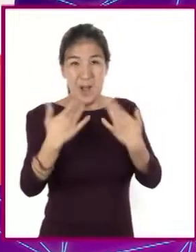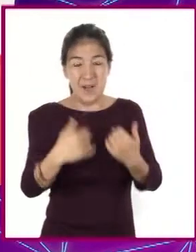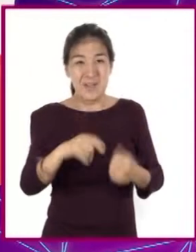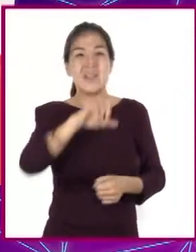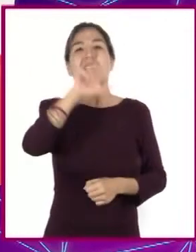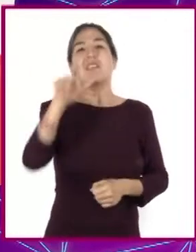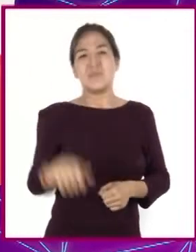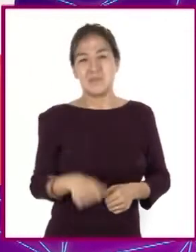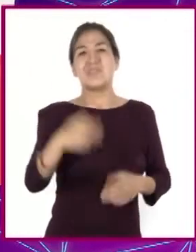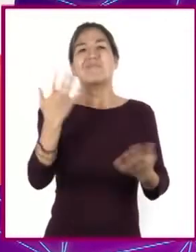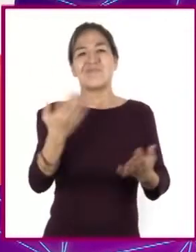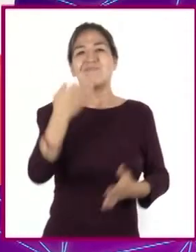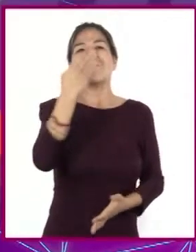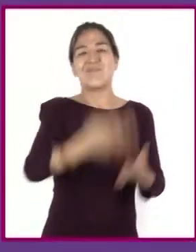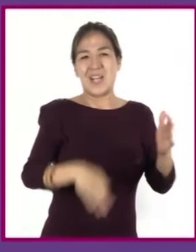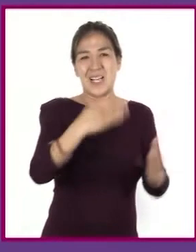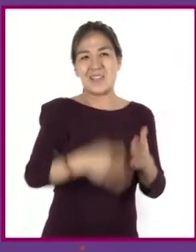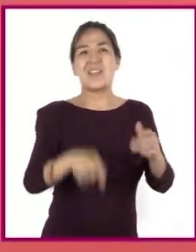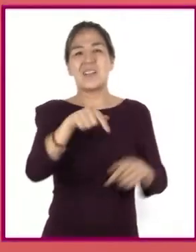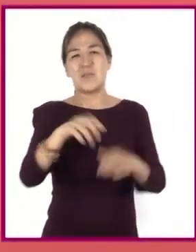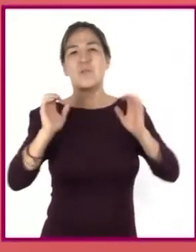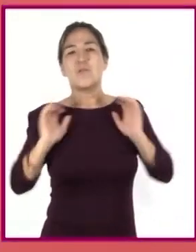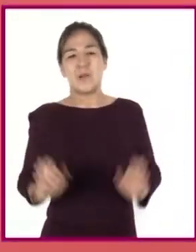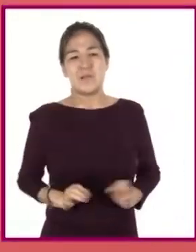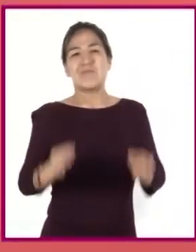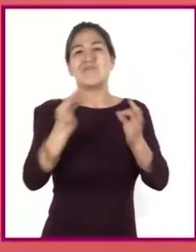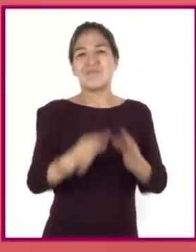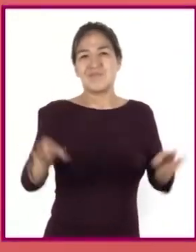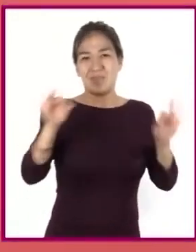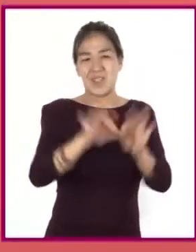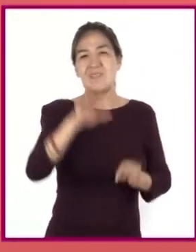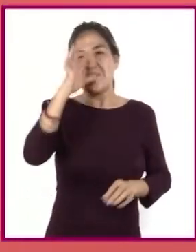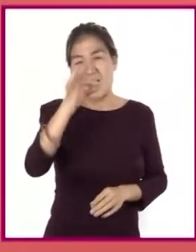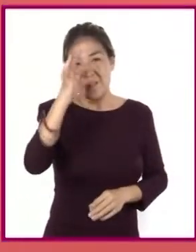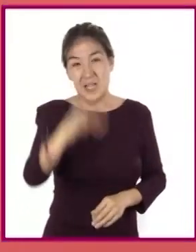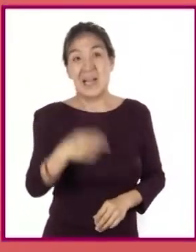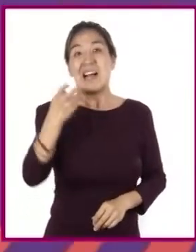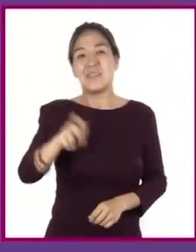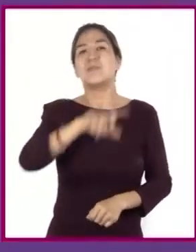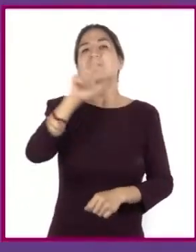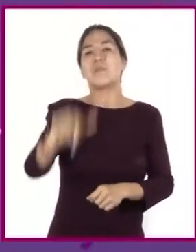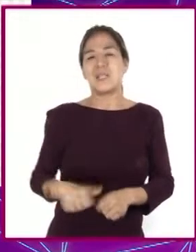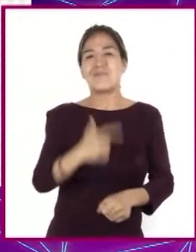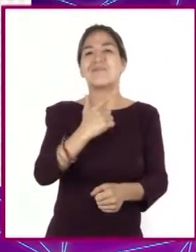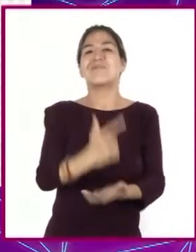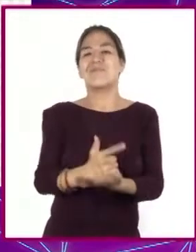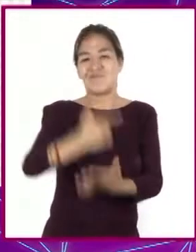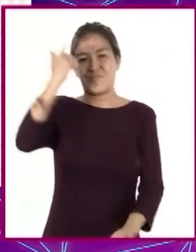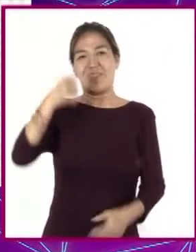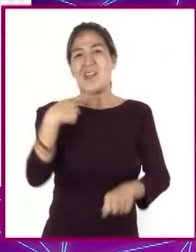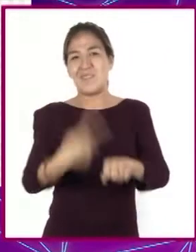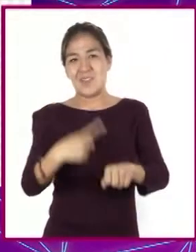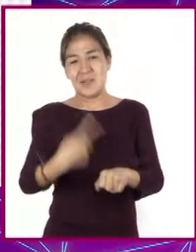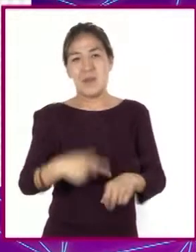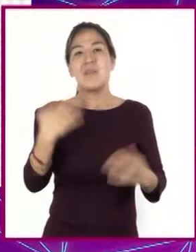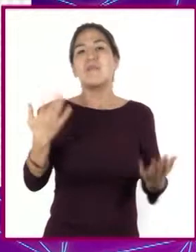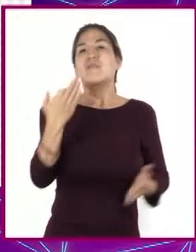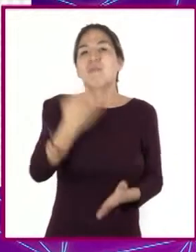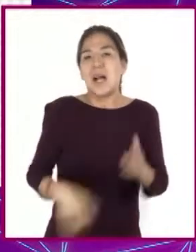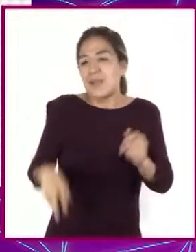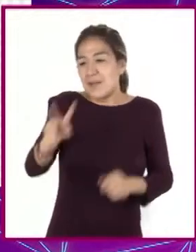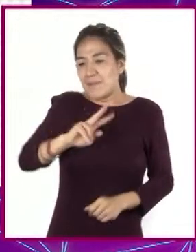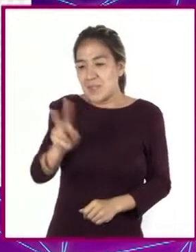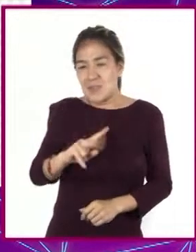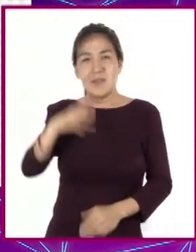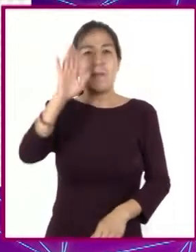fallar procesos importantes en el organismo y esto puede llevar a grandes enfermedades por deficiencia de alguna vitamina, por